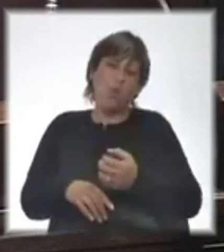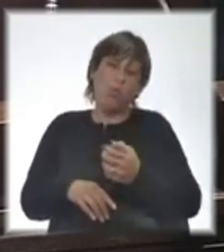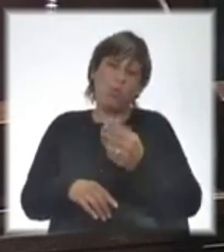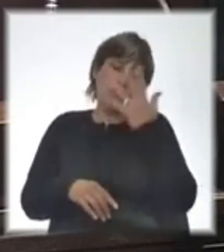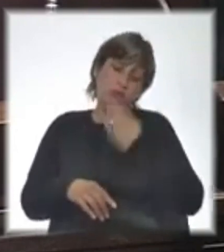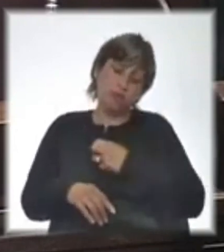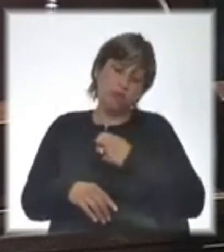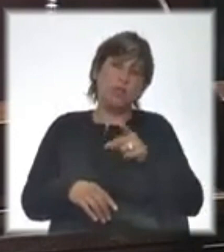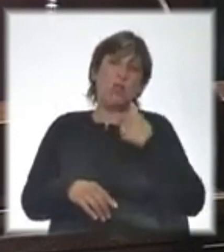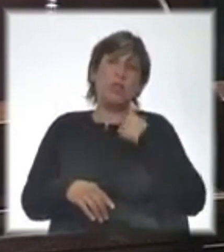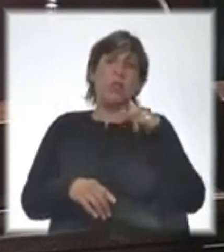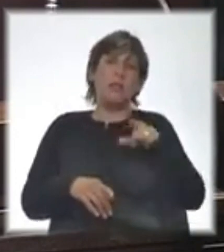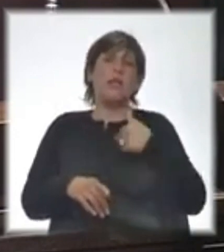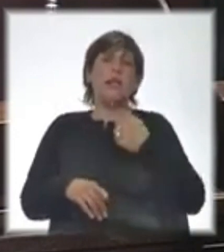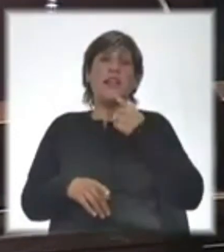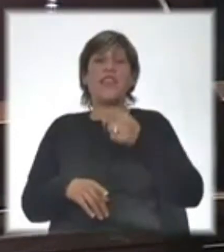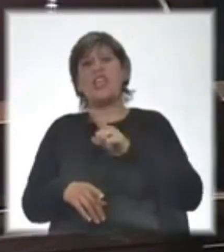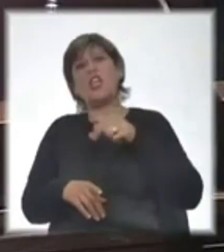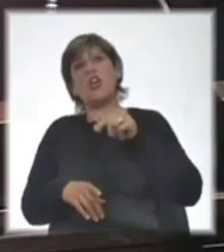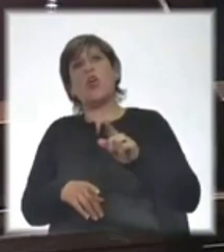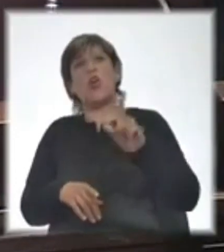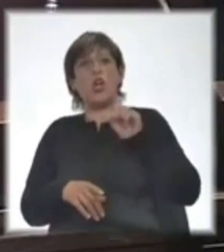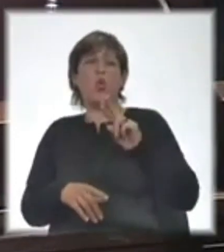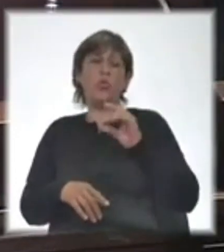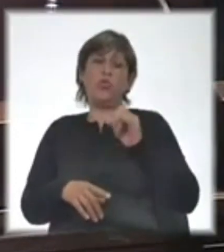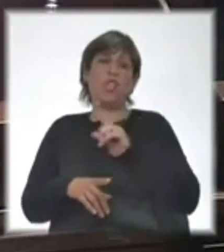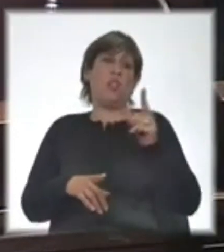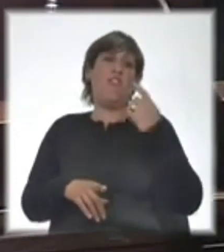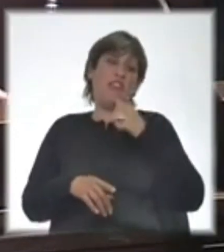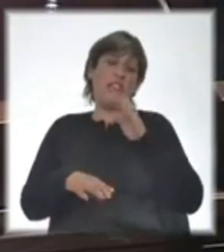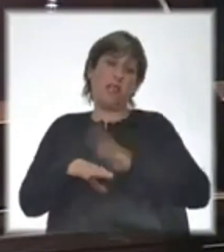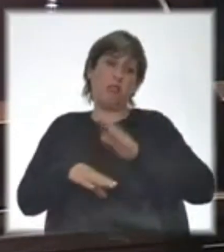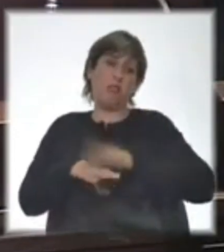Nacional dijo, el diputado Luz es un irresponsable y nos tiene aburridos. Bueno,